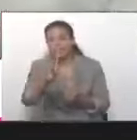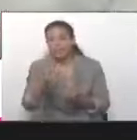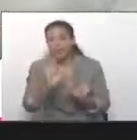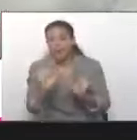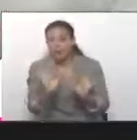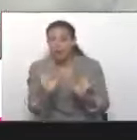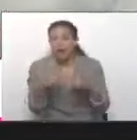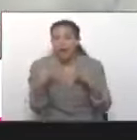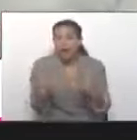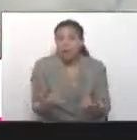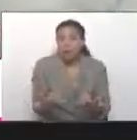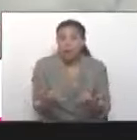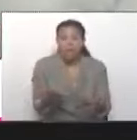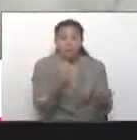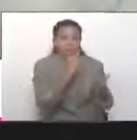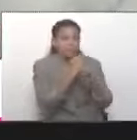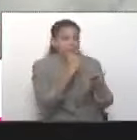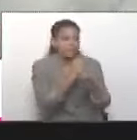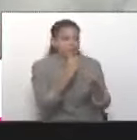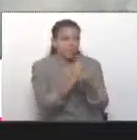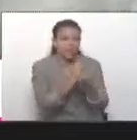Pero ahora son unas plataformas,